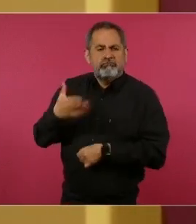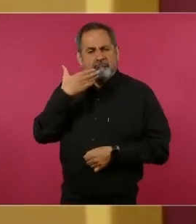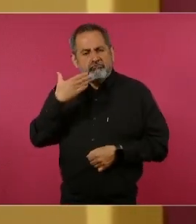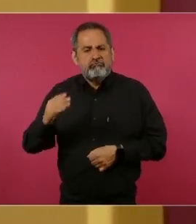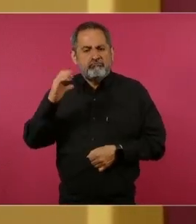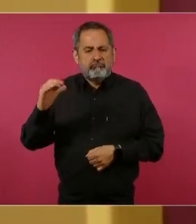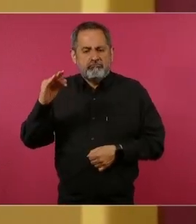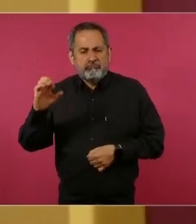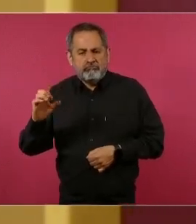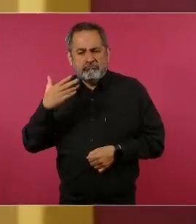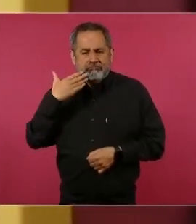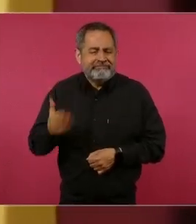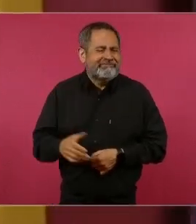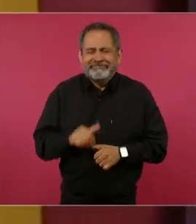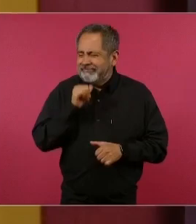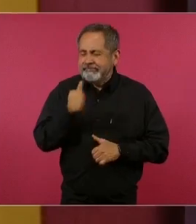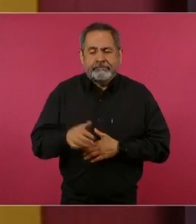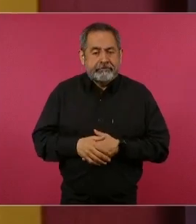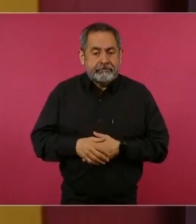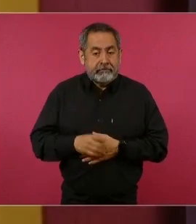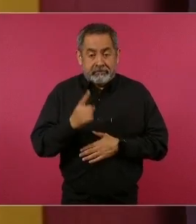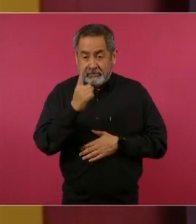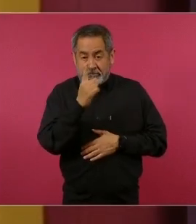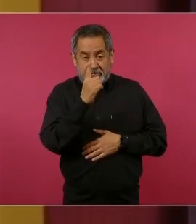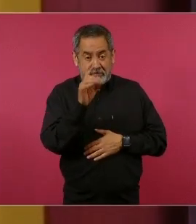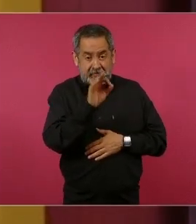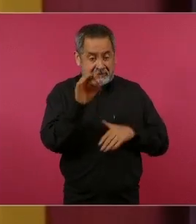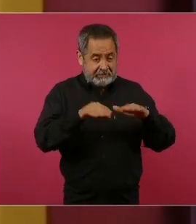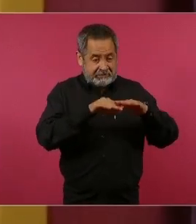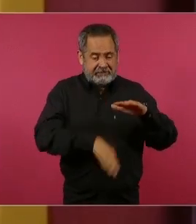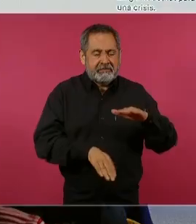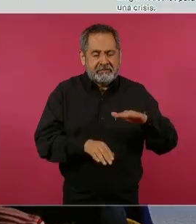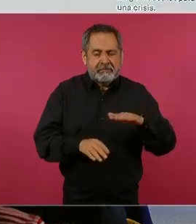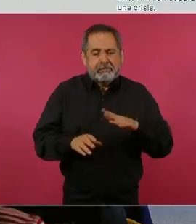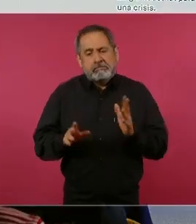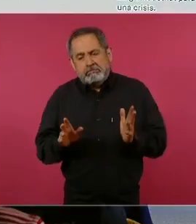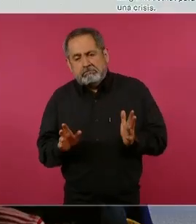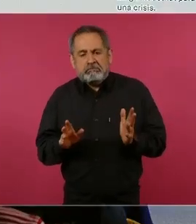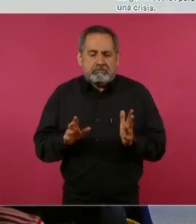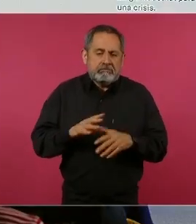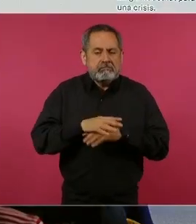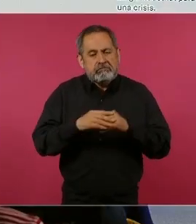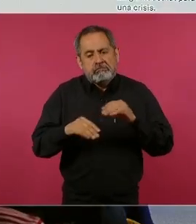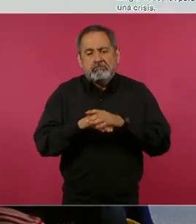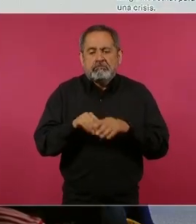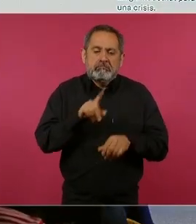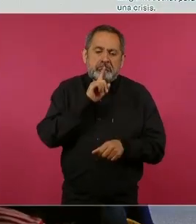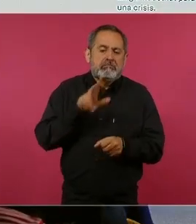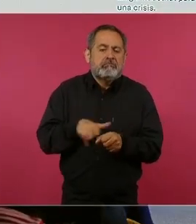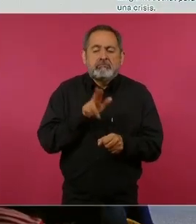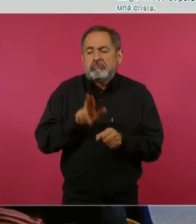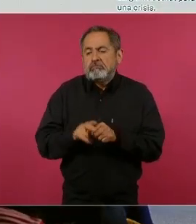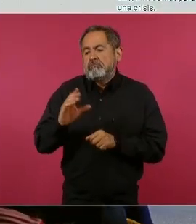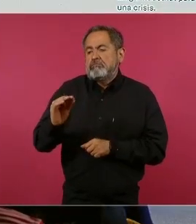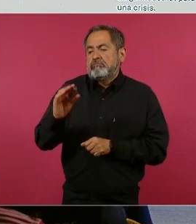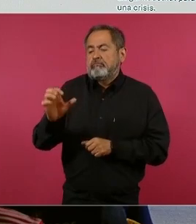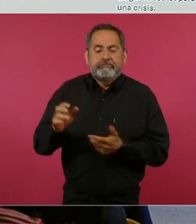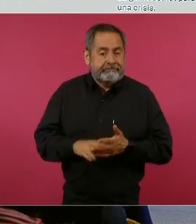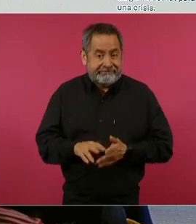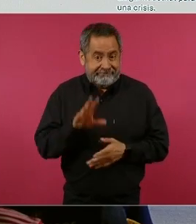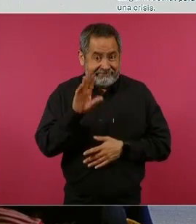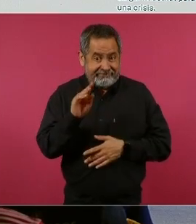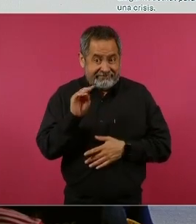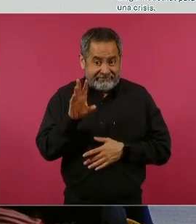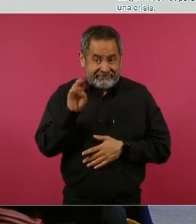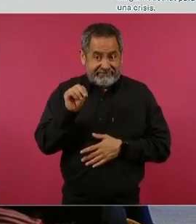Estado. Menos del 1% es una nota neutra que va a señalar información únicamente, y el